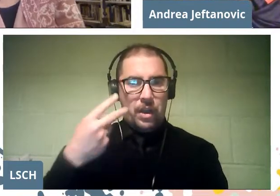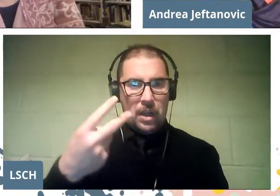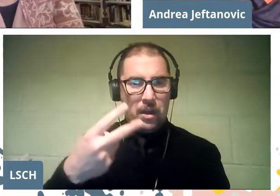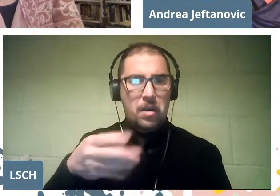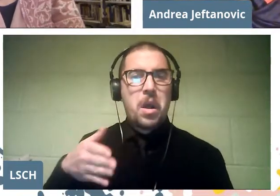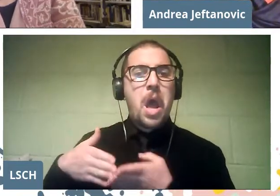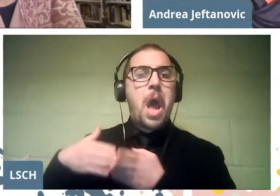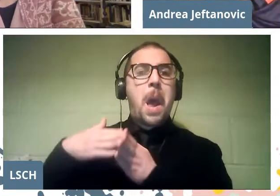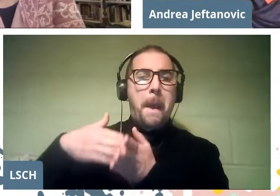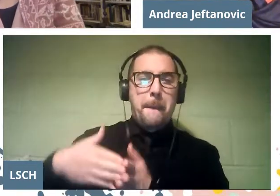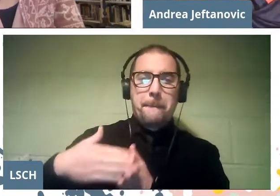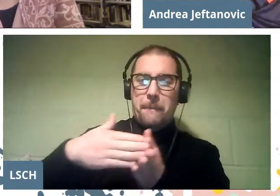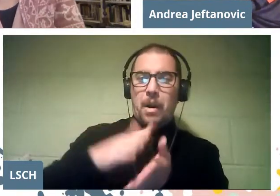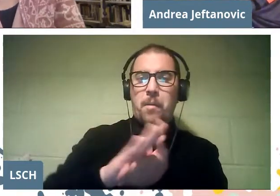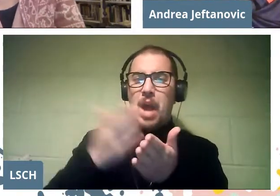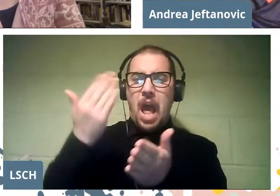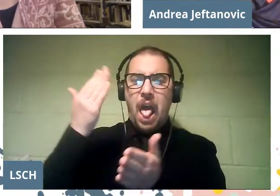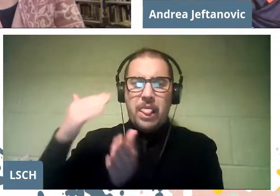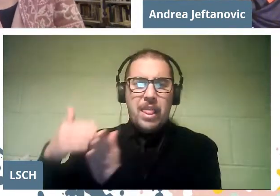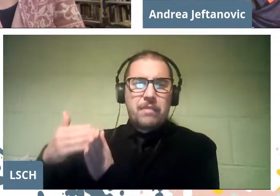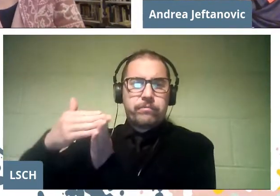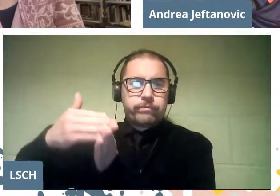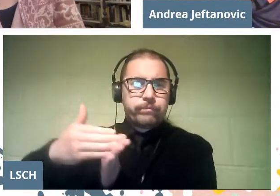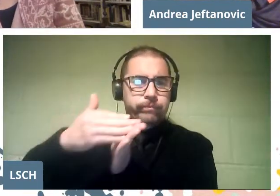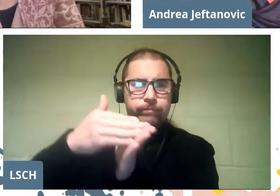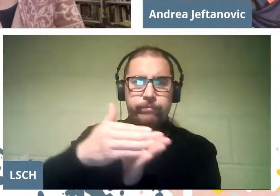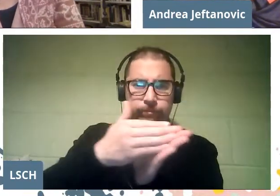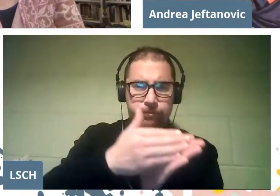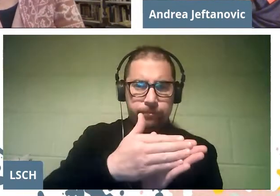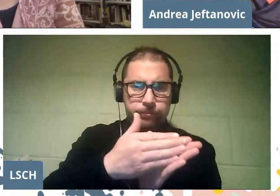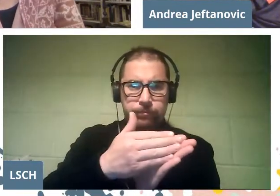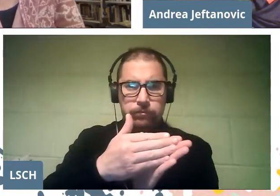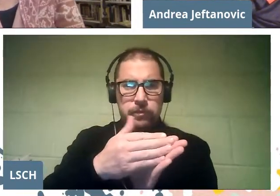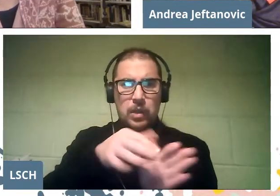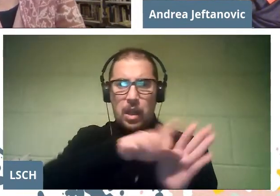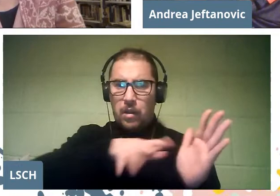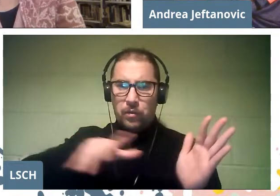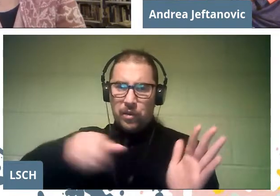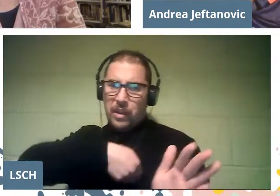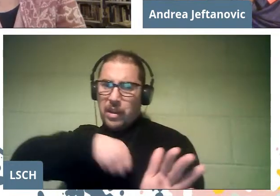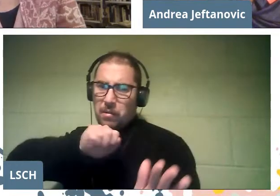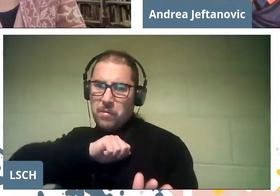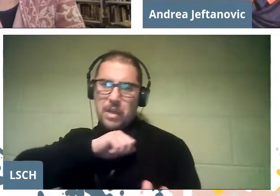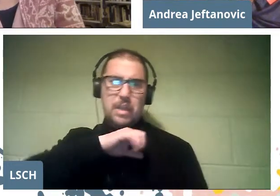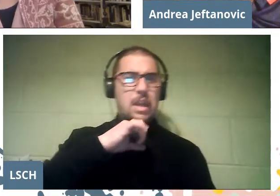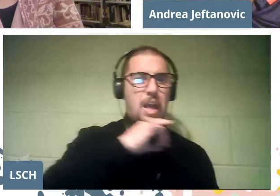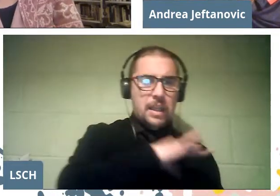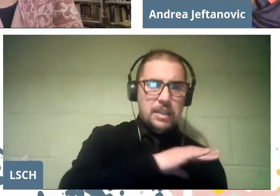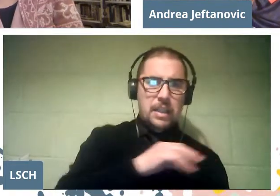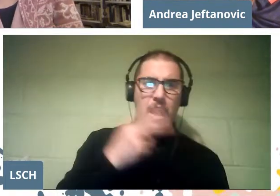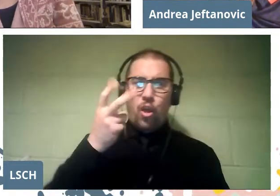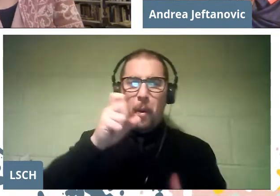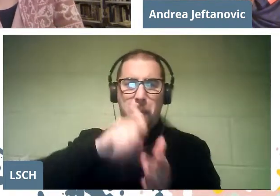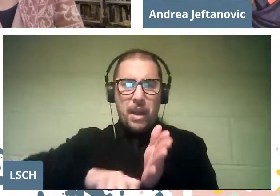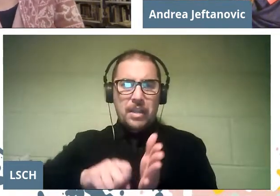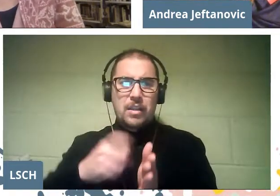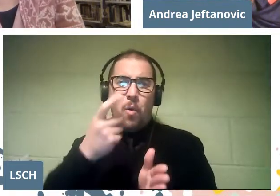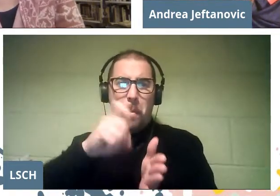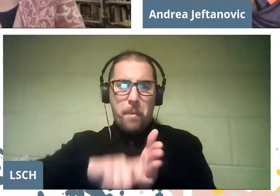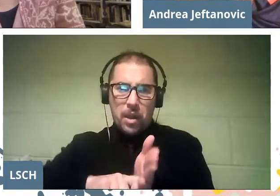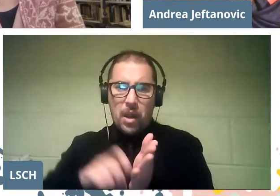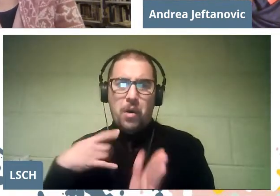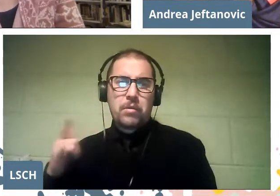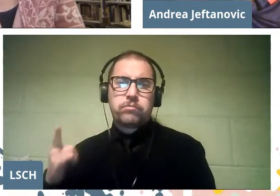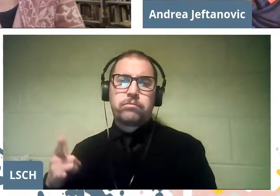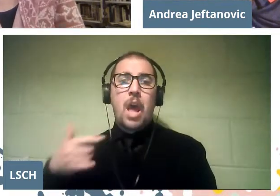barco, que entre cruzar el Atlántico implicaba 2 meses, a ahora el viaje en